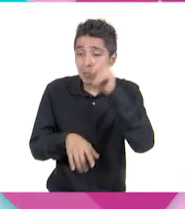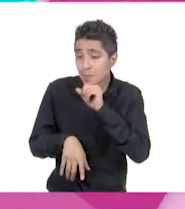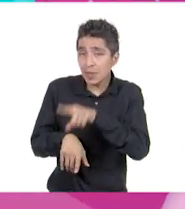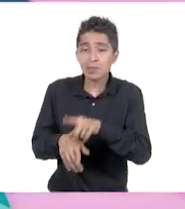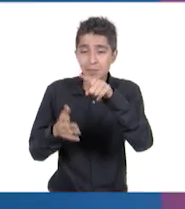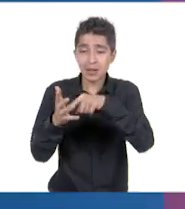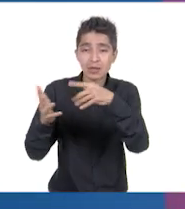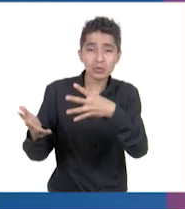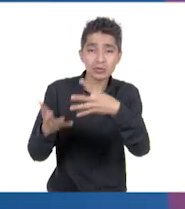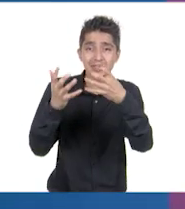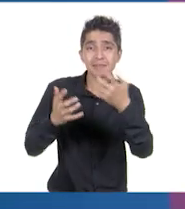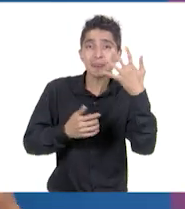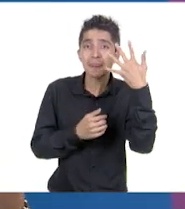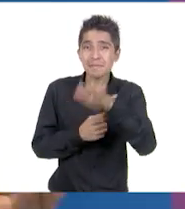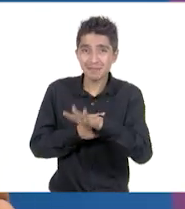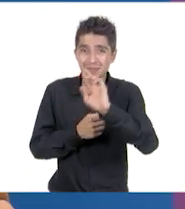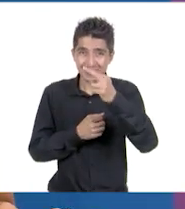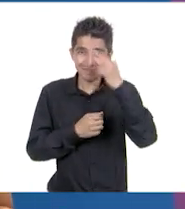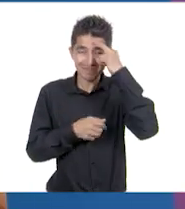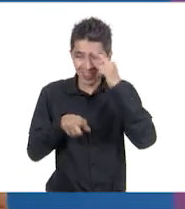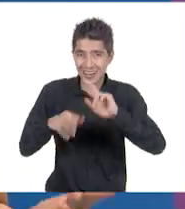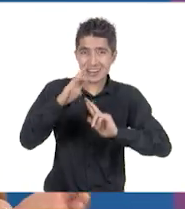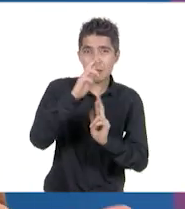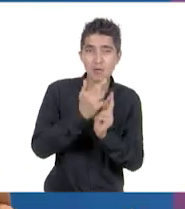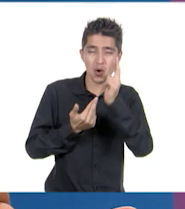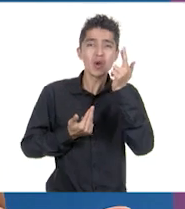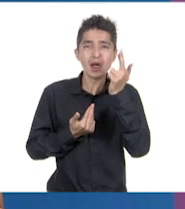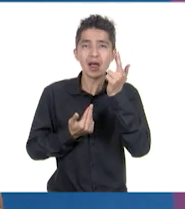en 1910, con la revolución